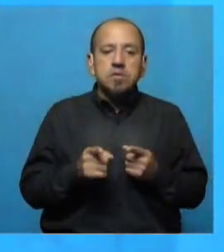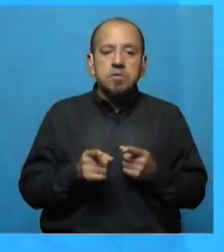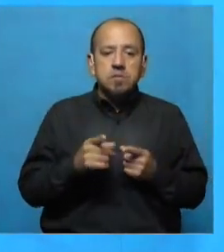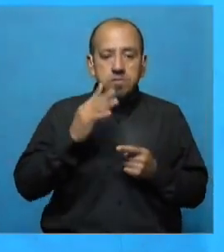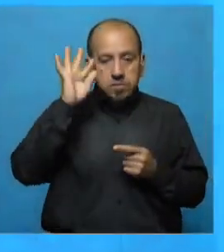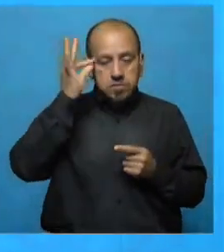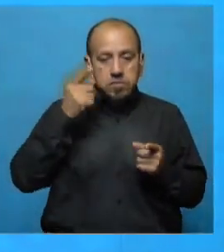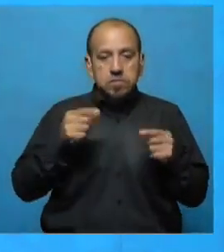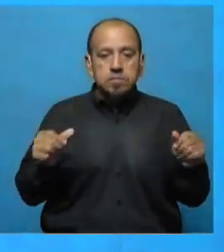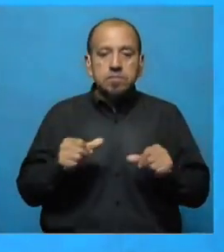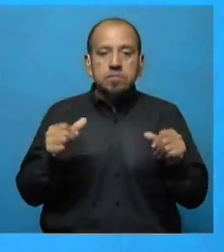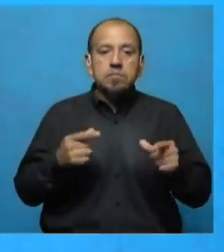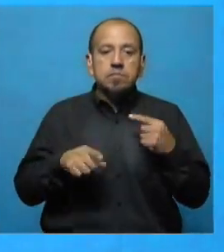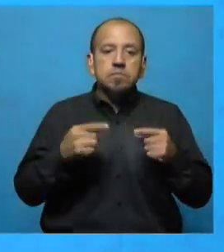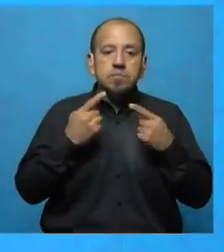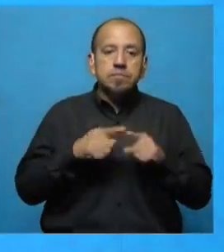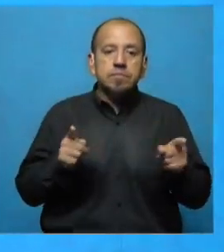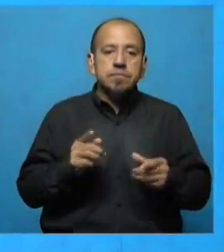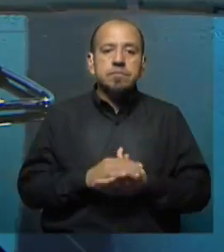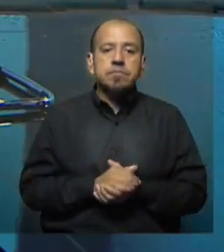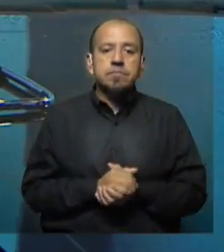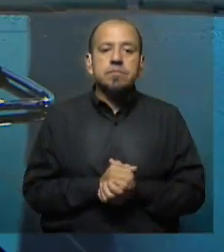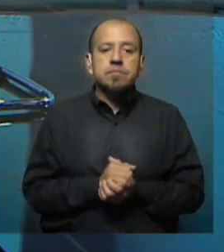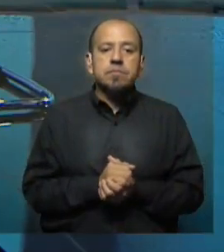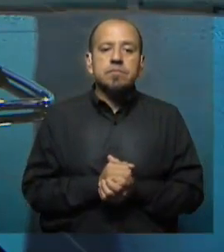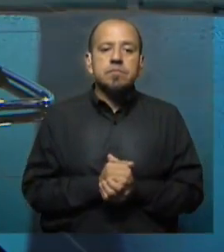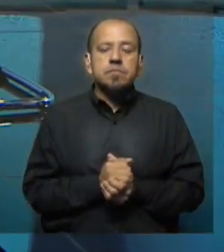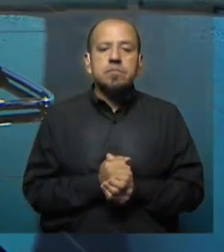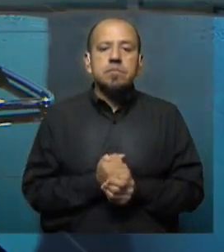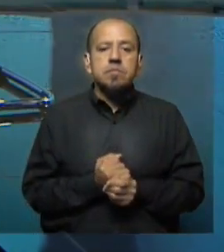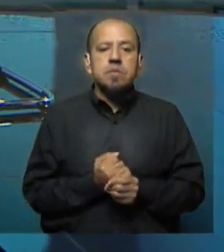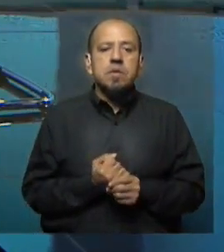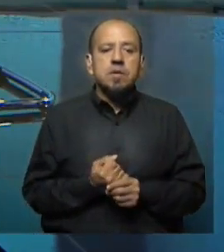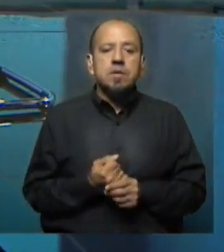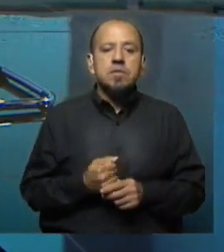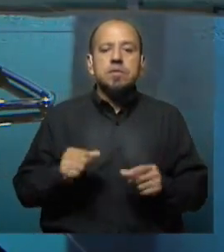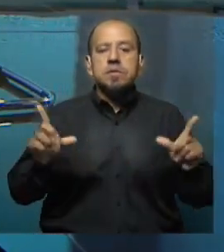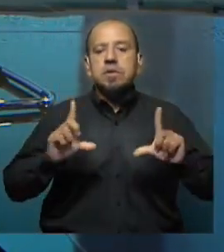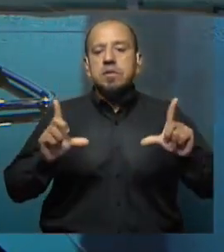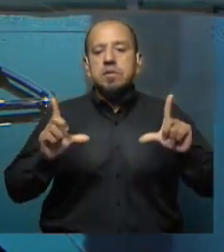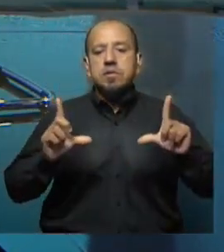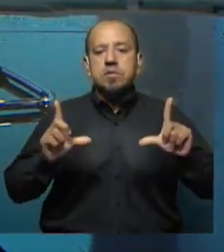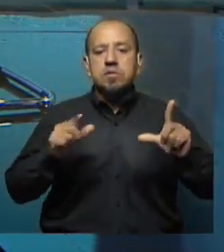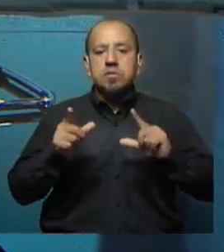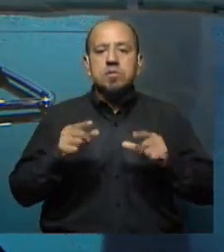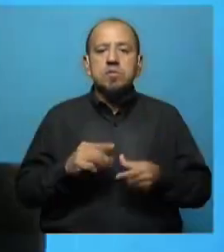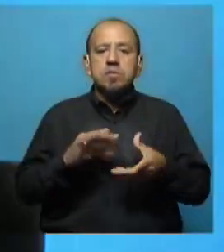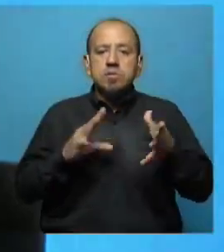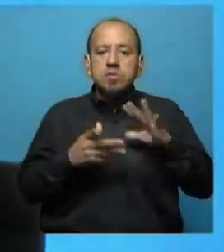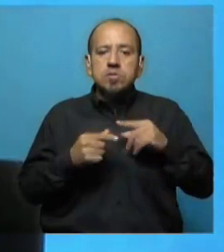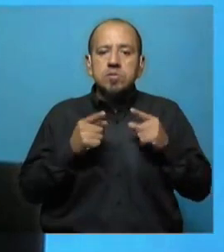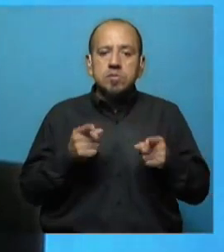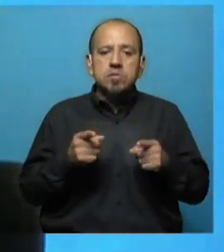terminó generando un producto por lo menos diferente había pocos antecedentes en la televisión uruguaya del formato o por lo